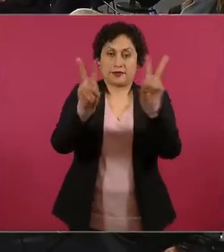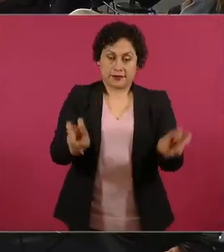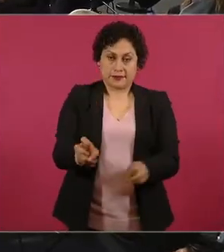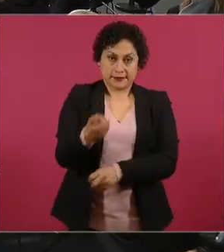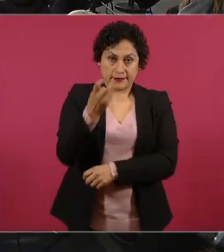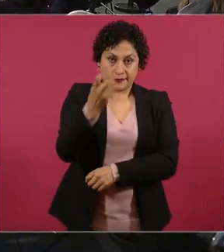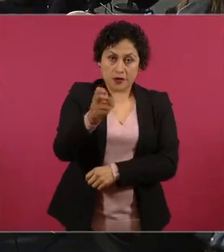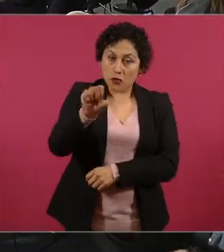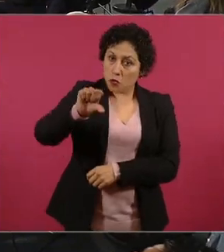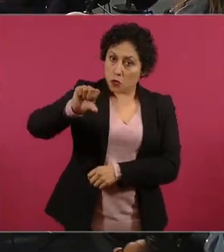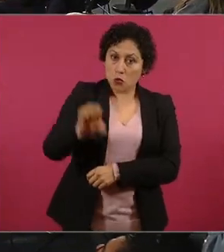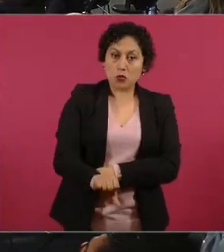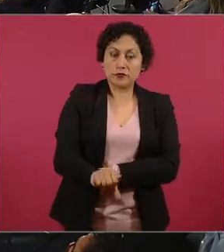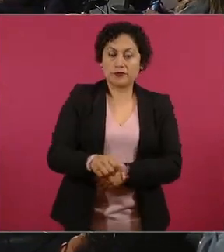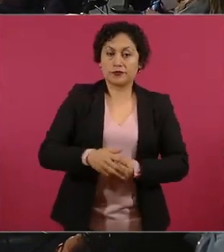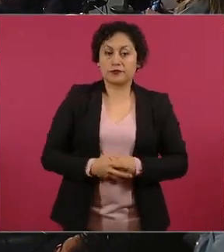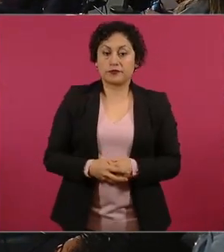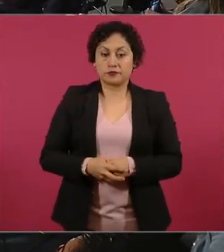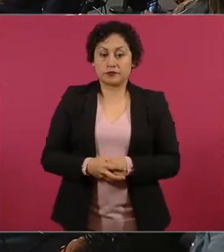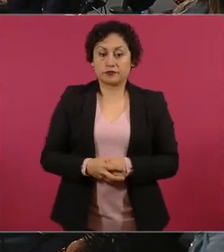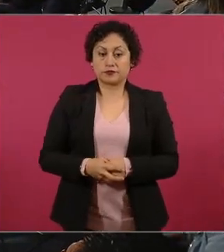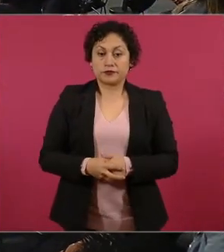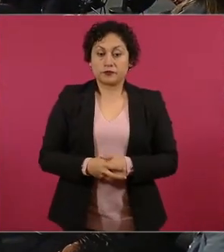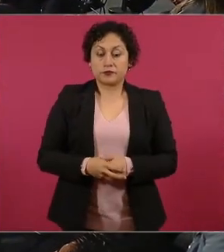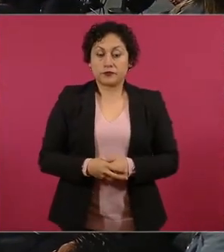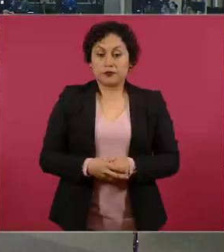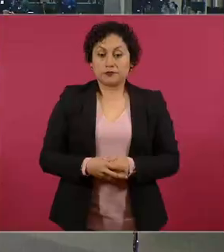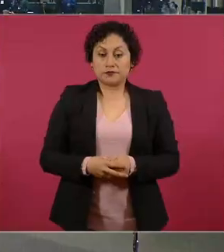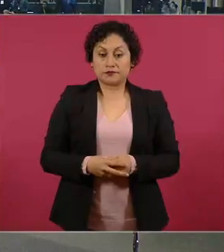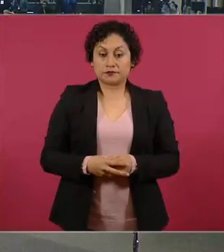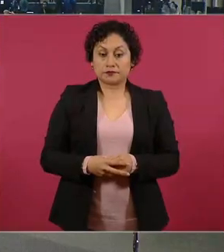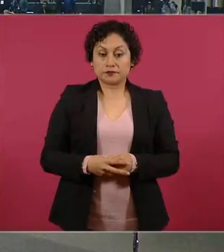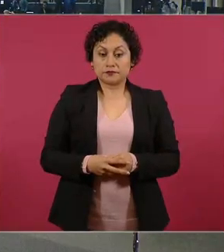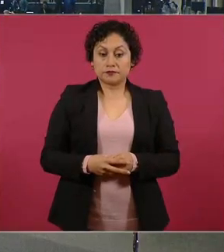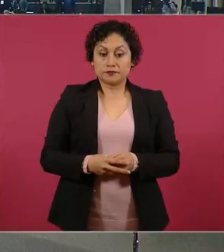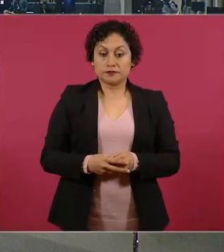Hoy. ¿Vienen los mecanismos?